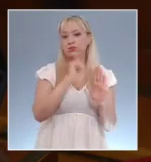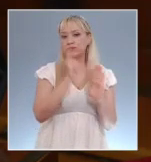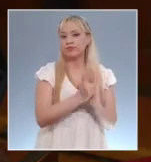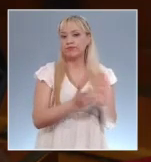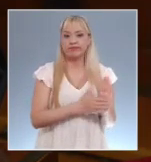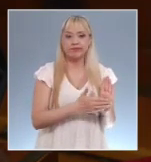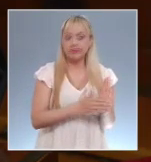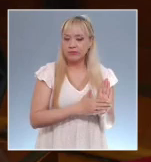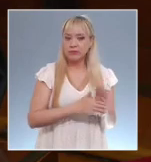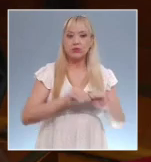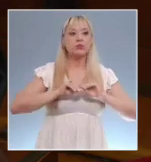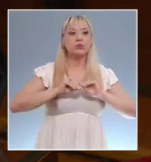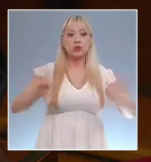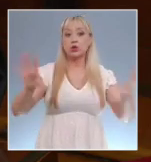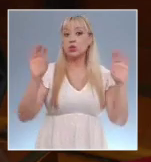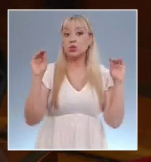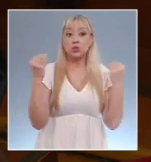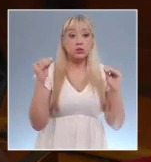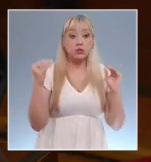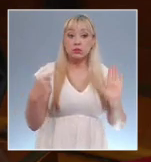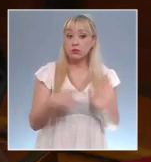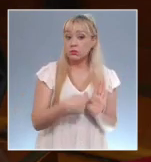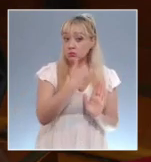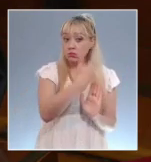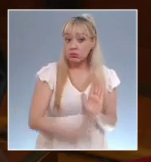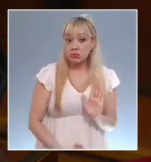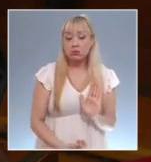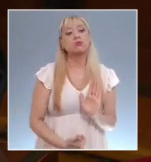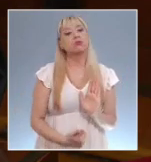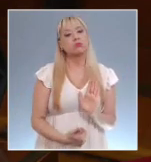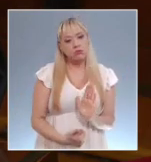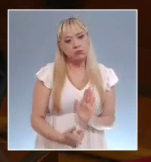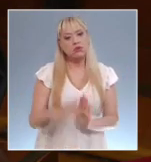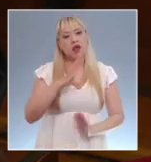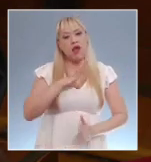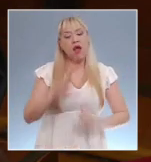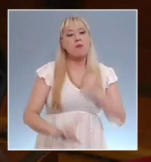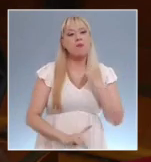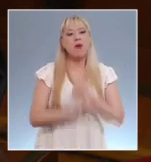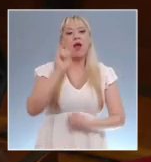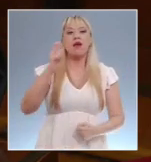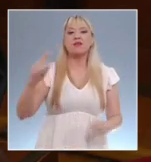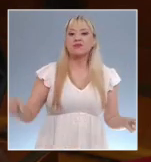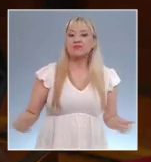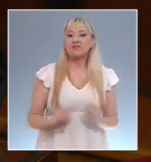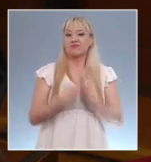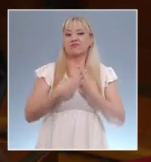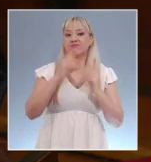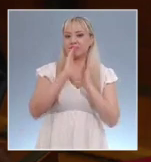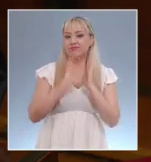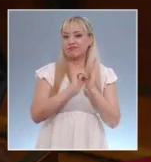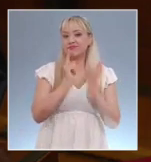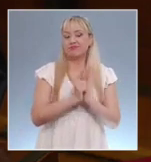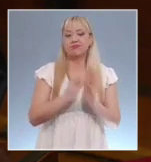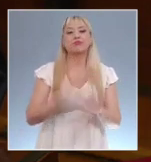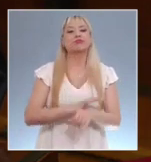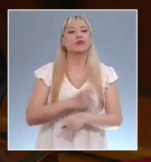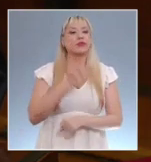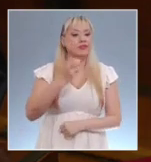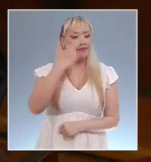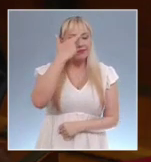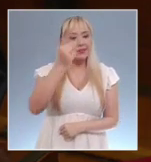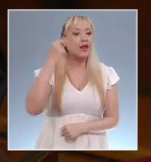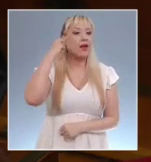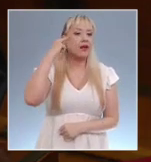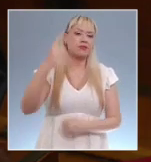ese sentido, subsistiendo el problema de inconstitucionalidad. En consecuencia, se propone